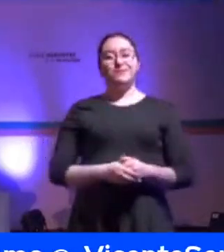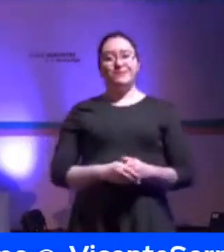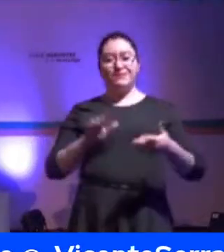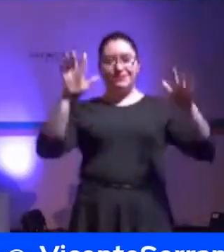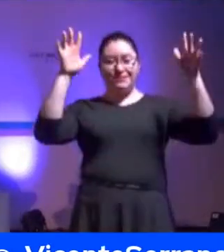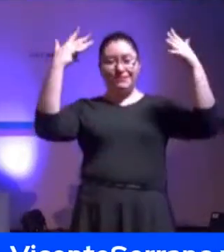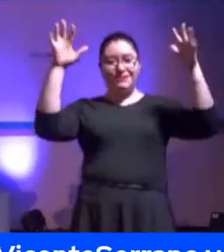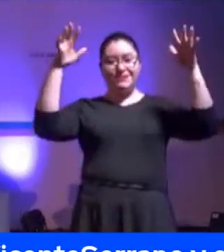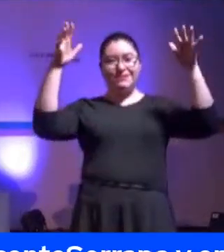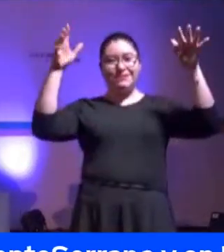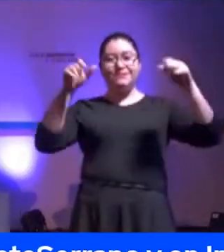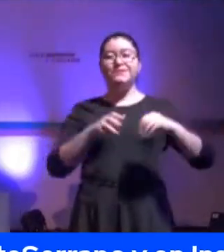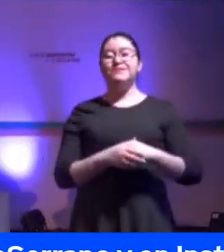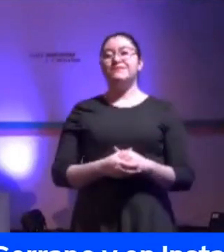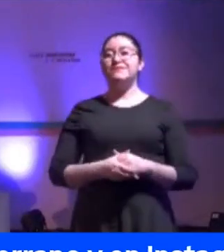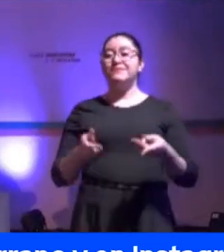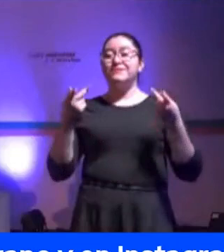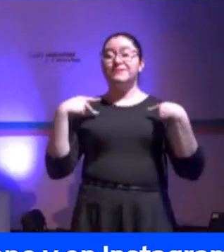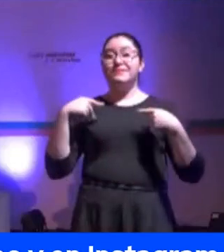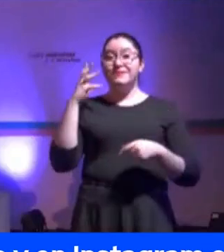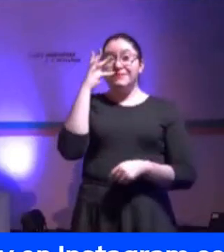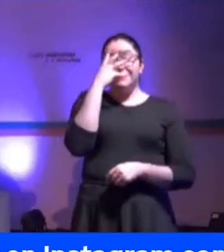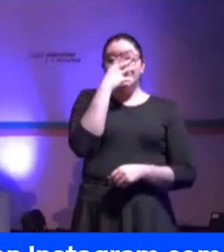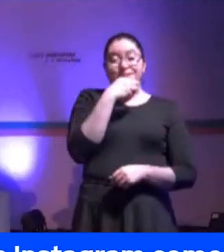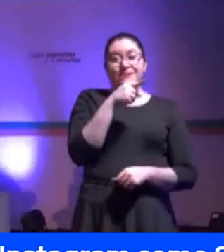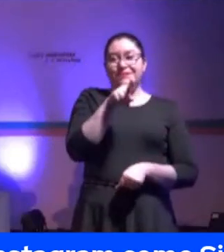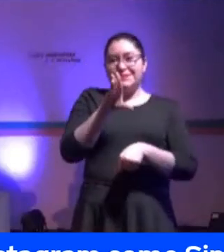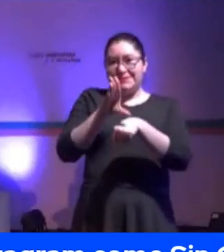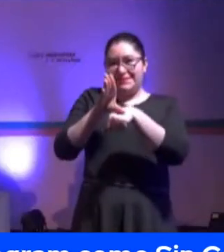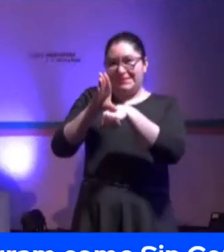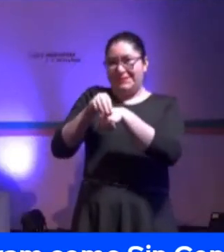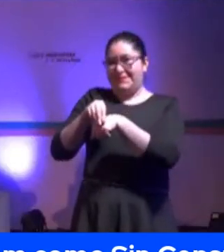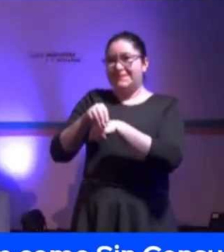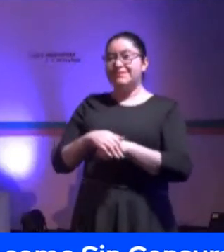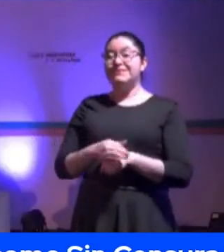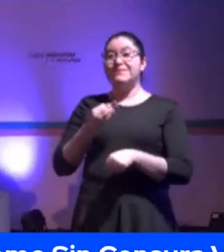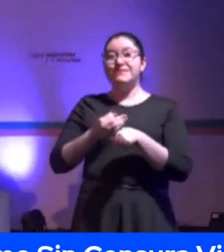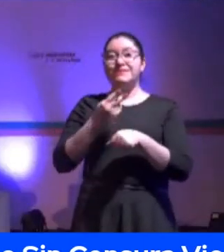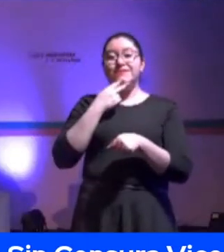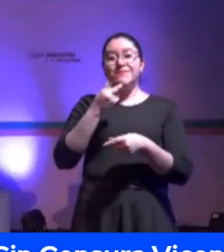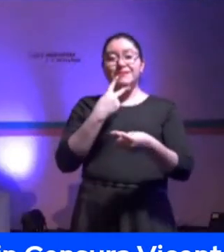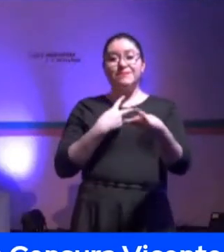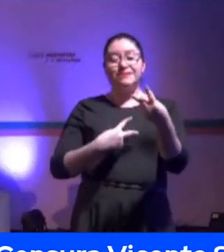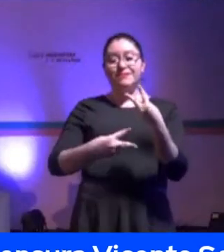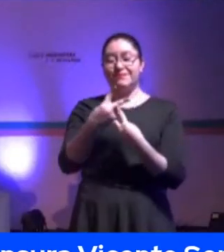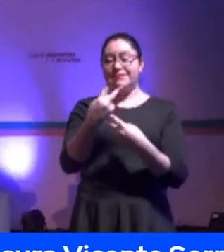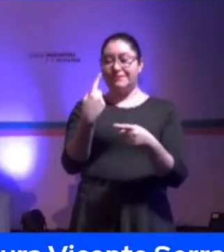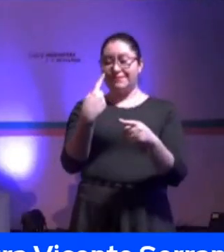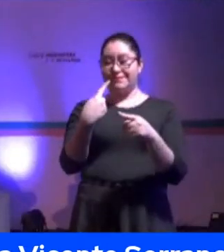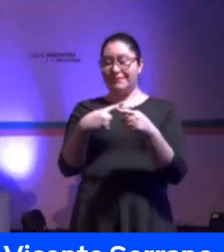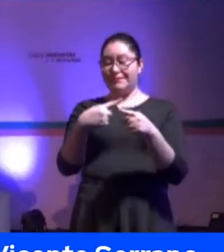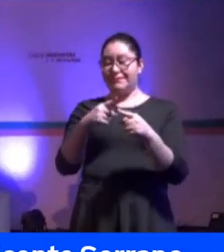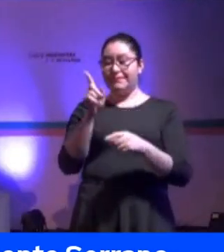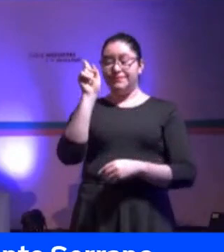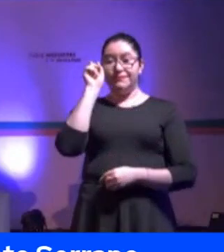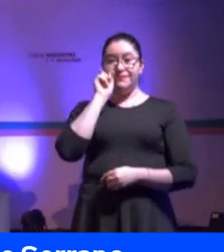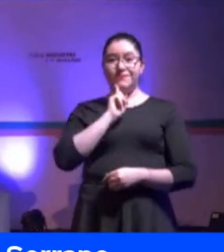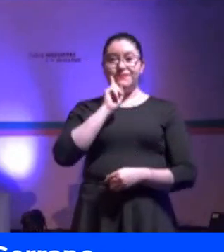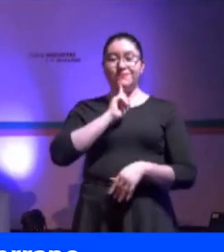Mi gente linda, si me permiten, quiero dar la bienvenida a una